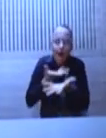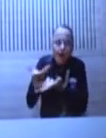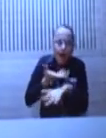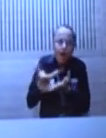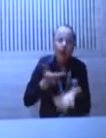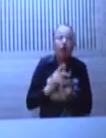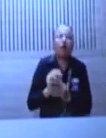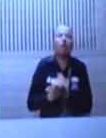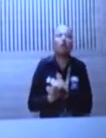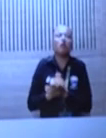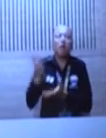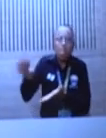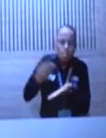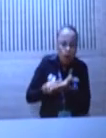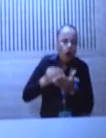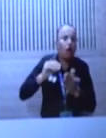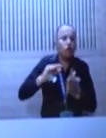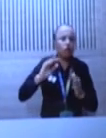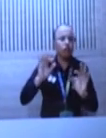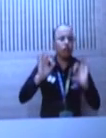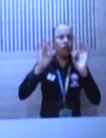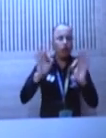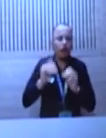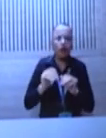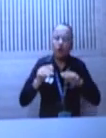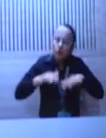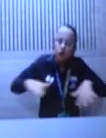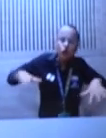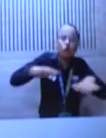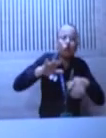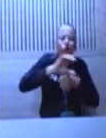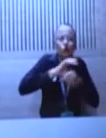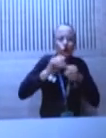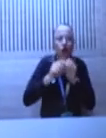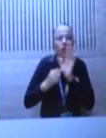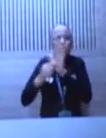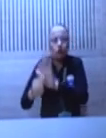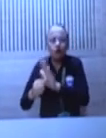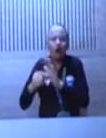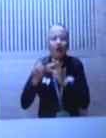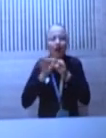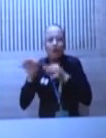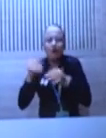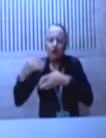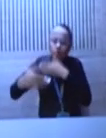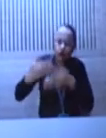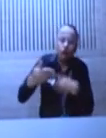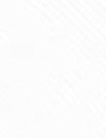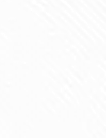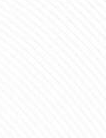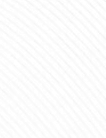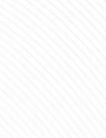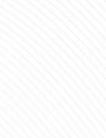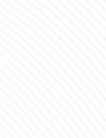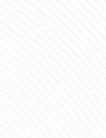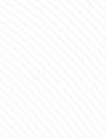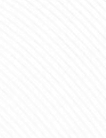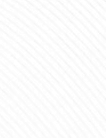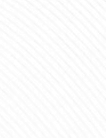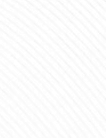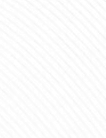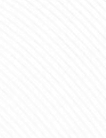porque nosotros Como sucede en cta ciudad vecina eh el tema que lo hemos hablado de educación de la vía accesa paralelo a la